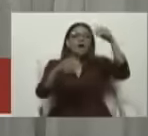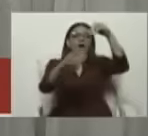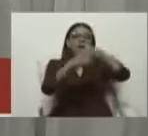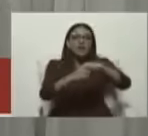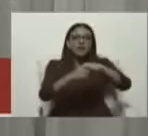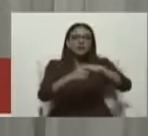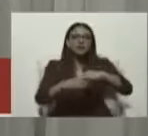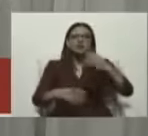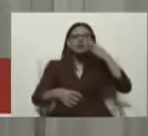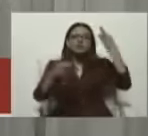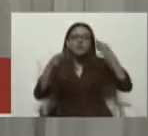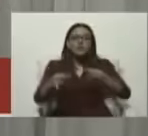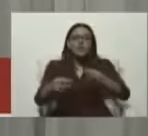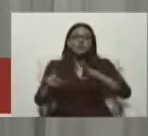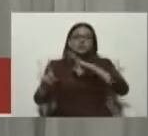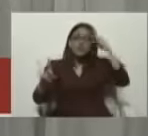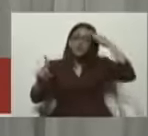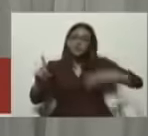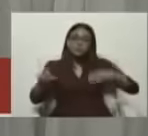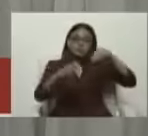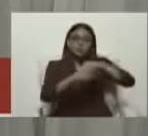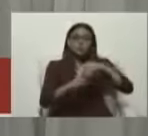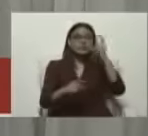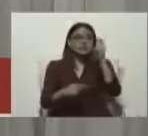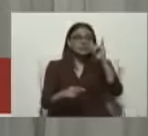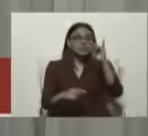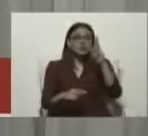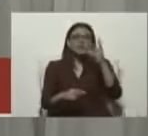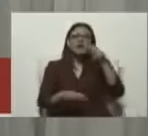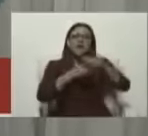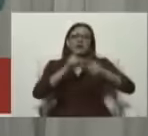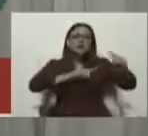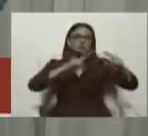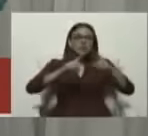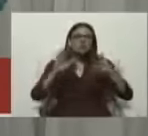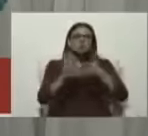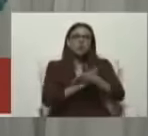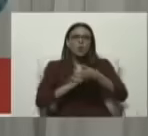del fuerte Tiuna y dirigía las acciones